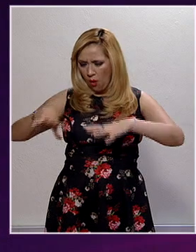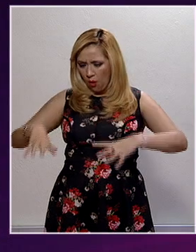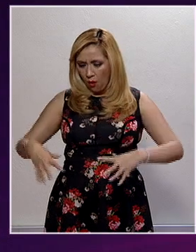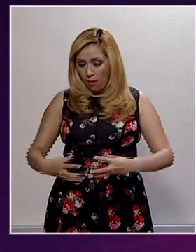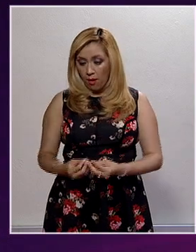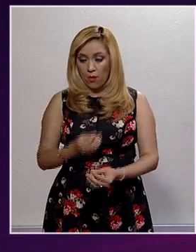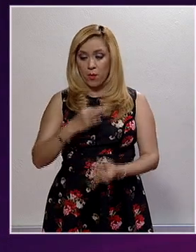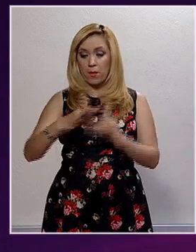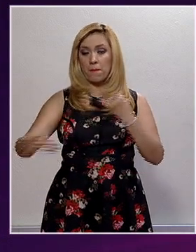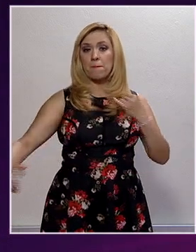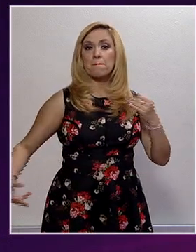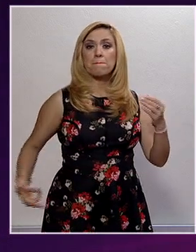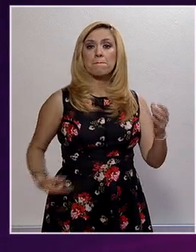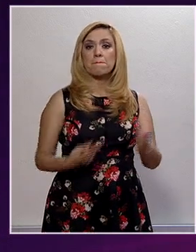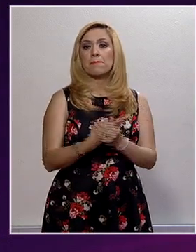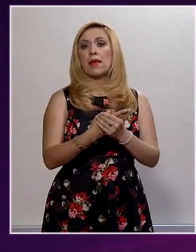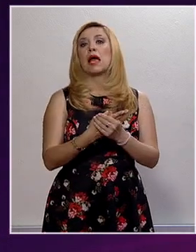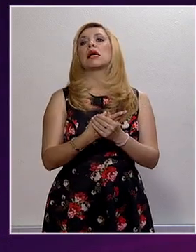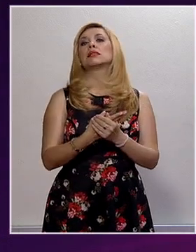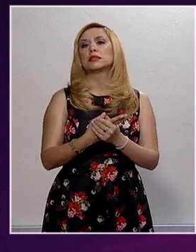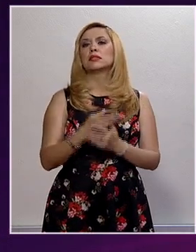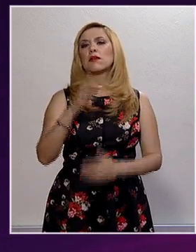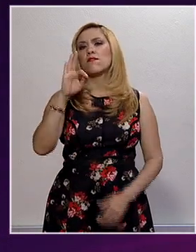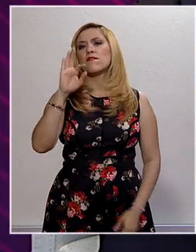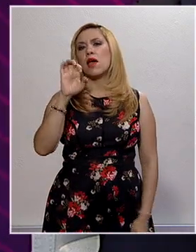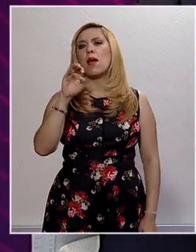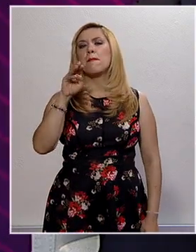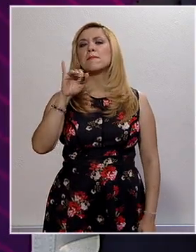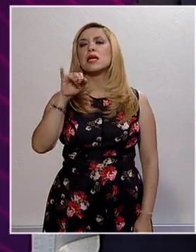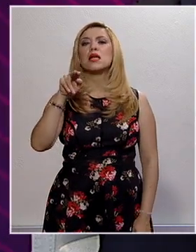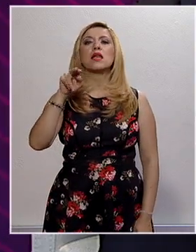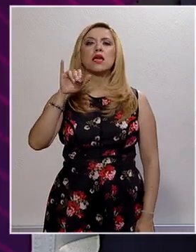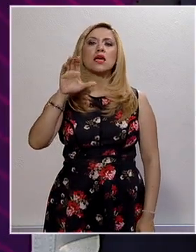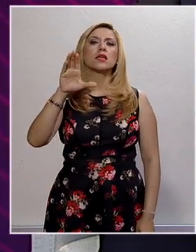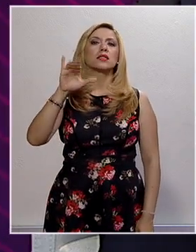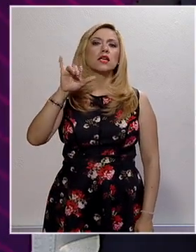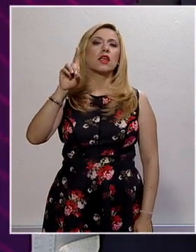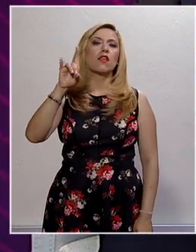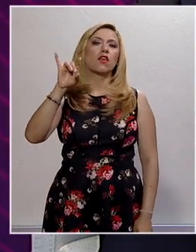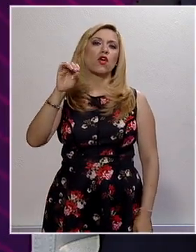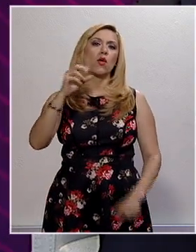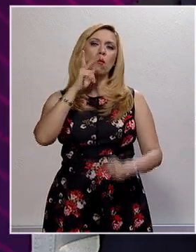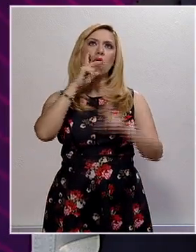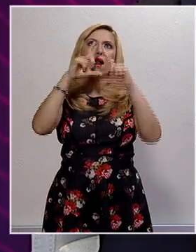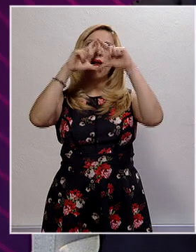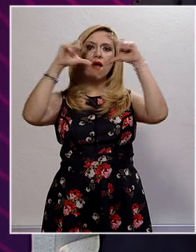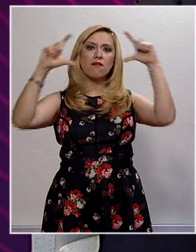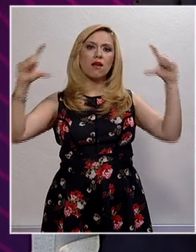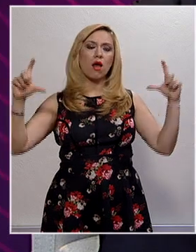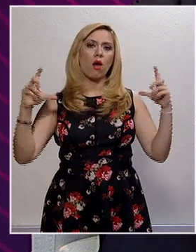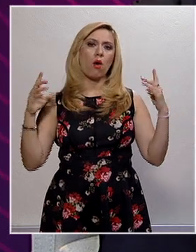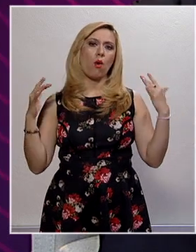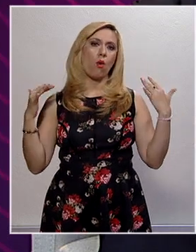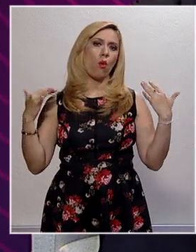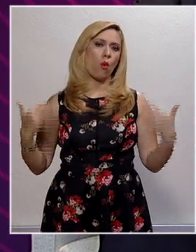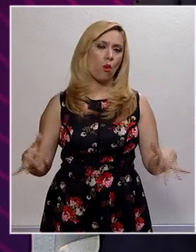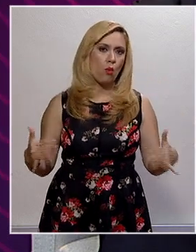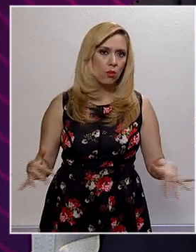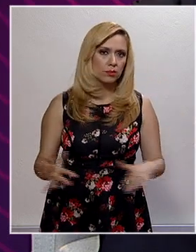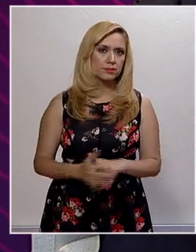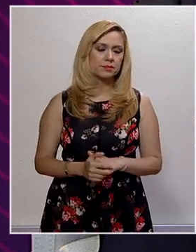En el cual suceden esos asesinatos. Entonces, para no perder de vista este contexto